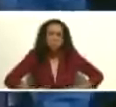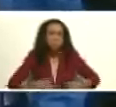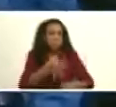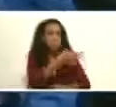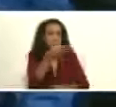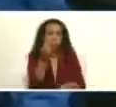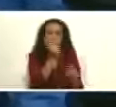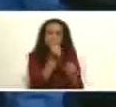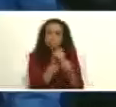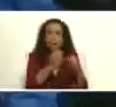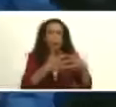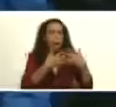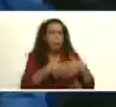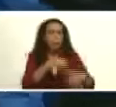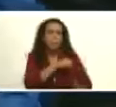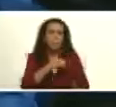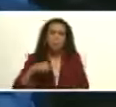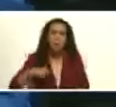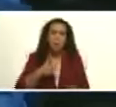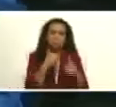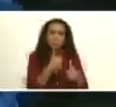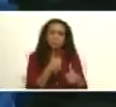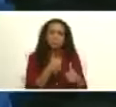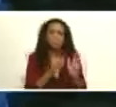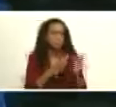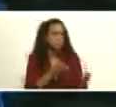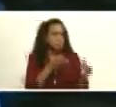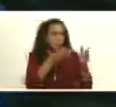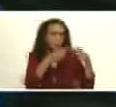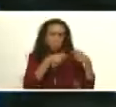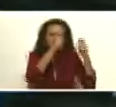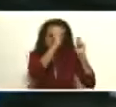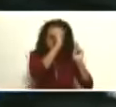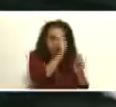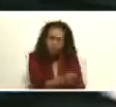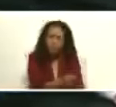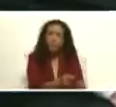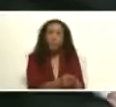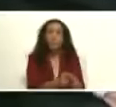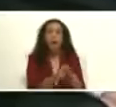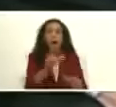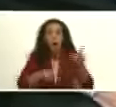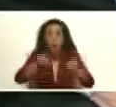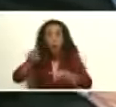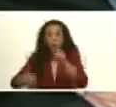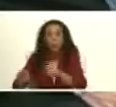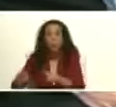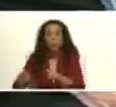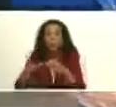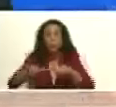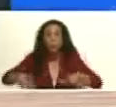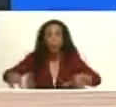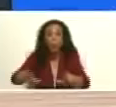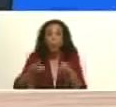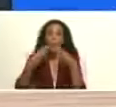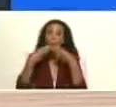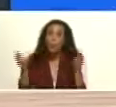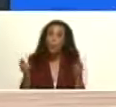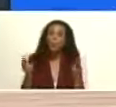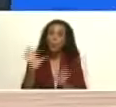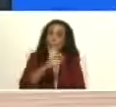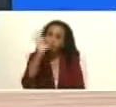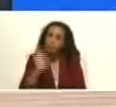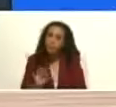eficiencia económica en lo privado, en lo fundamental y en algunos sectores de lo público, como ha